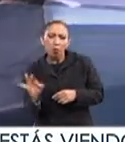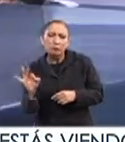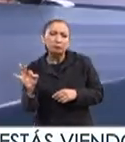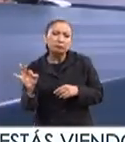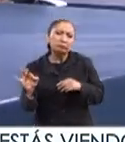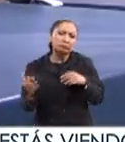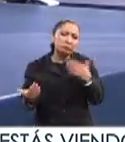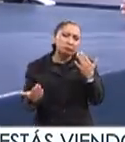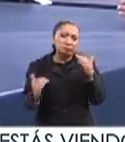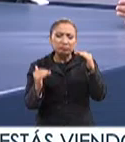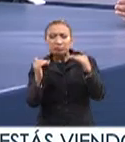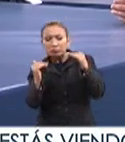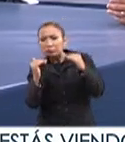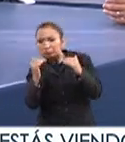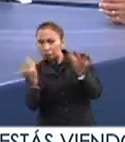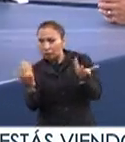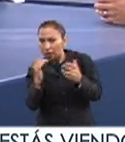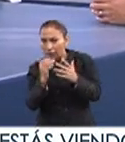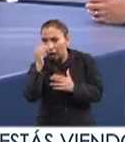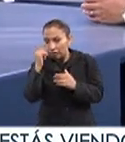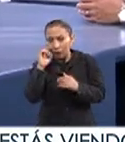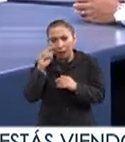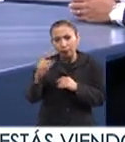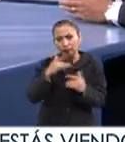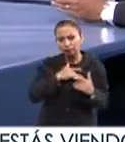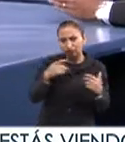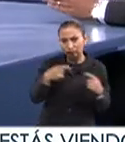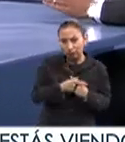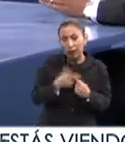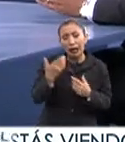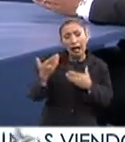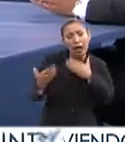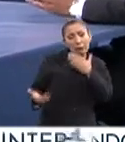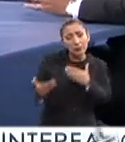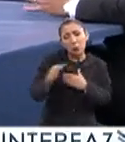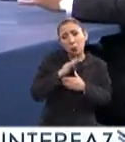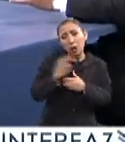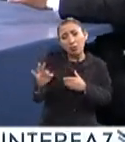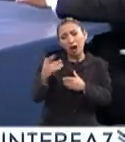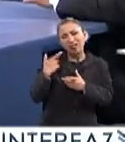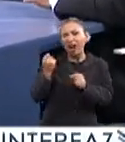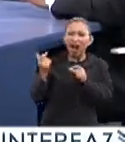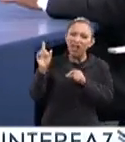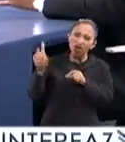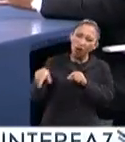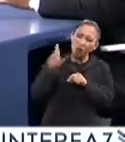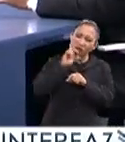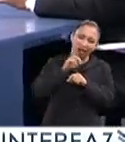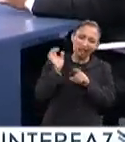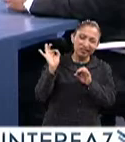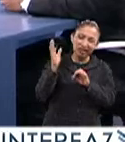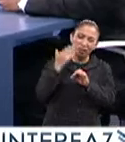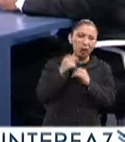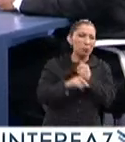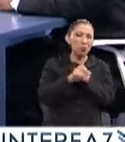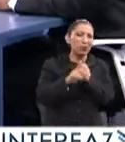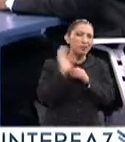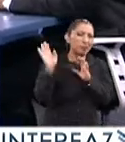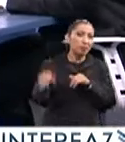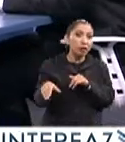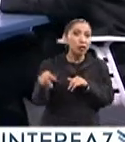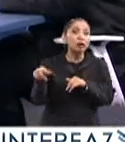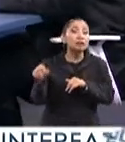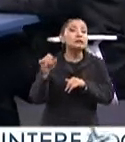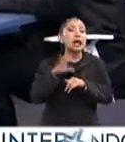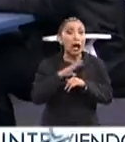porcentaje también importante de presentación de los mismos y a veces se pudiera desdeñar, no, pues es mujer, la verdad es que no tiene tanto problema,